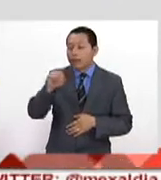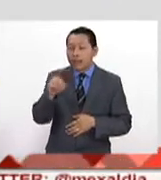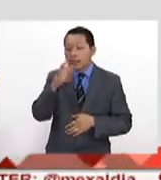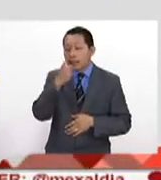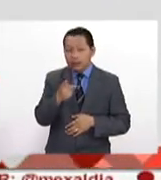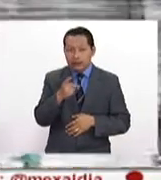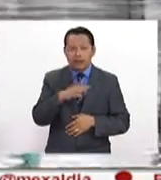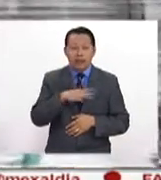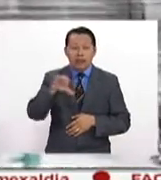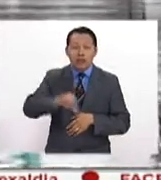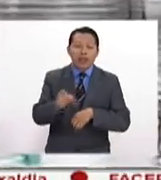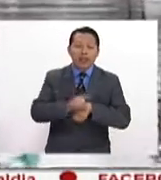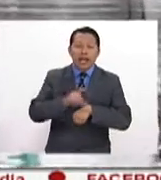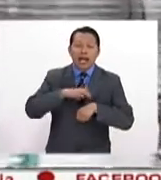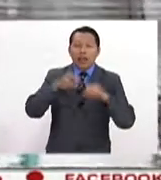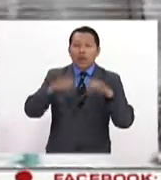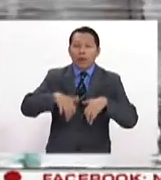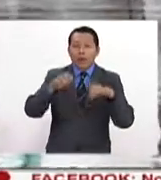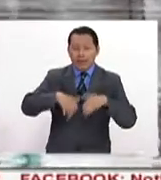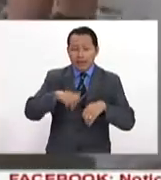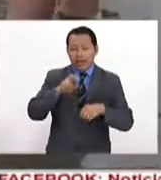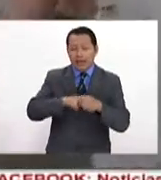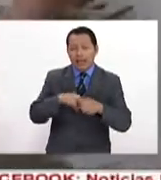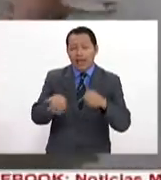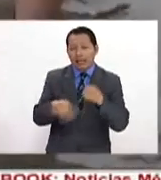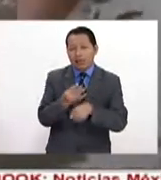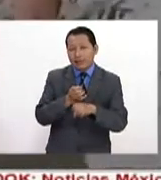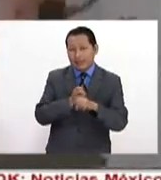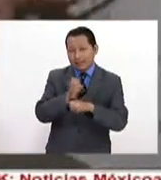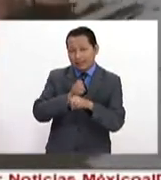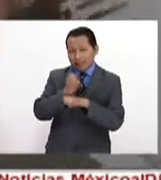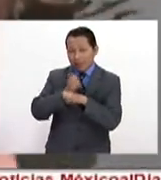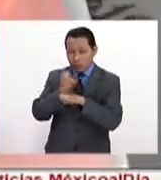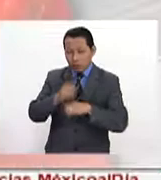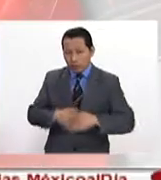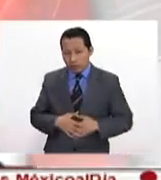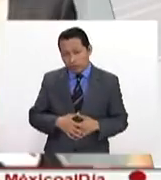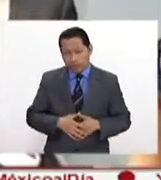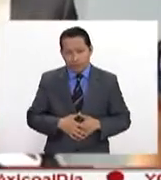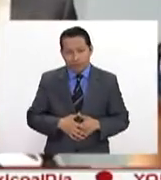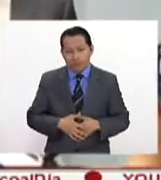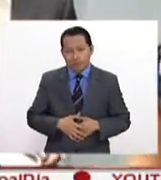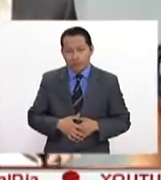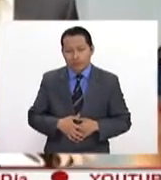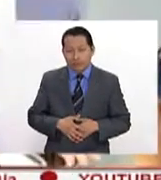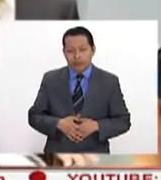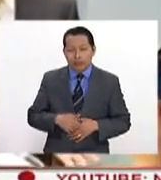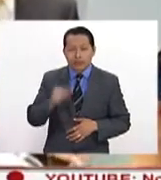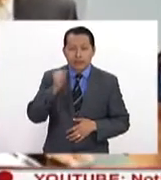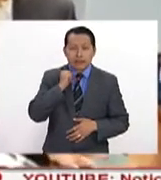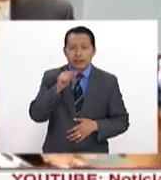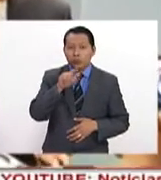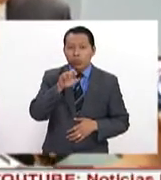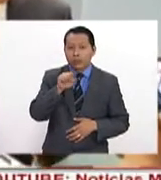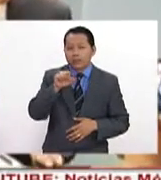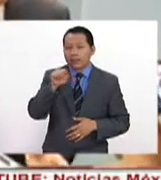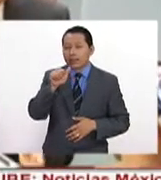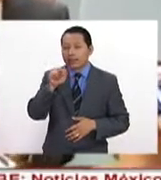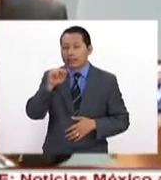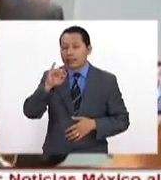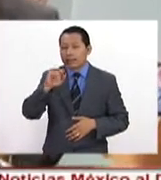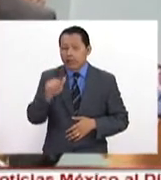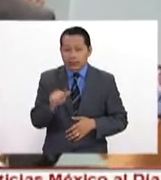Nacional que para hoy se prevén tormentas en 14 estados del país. El senador Luis Sánchez fue electo